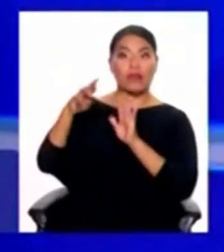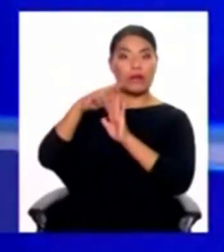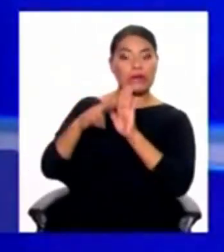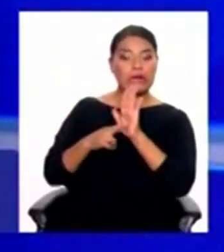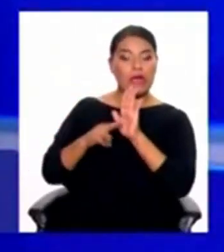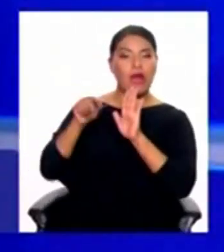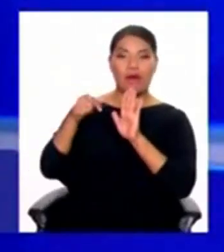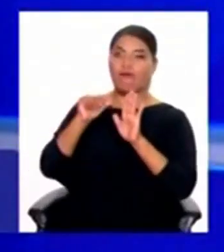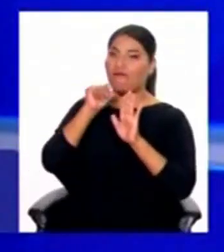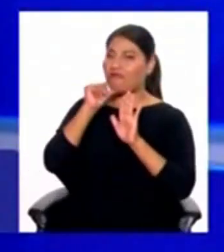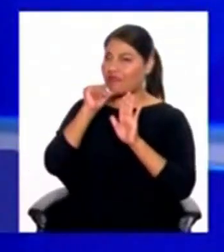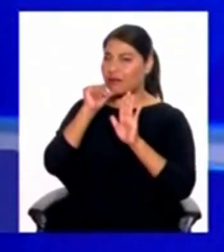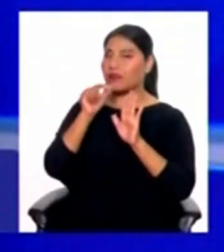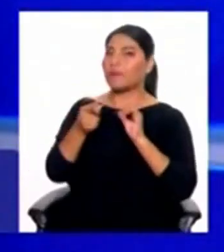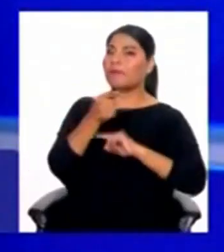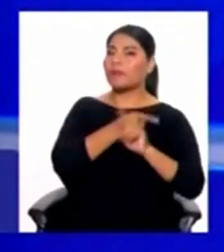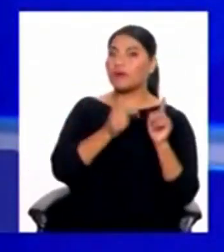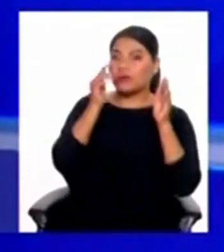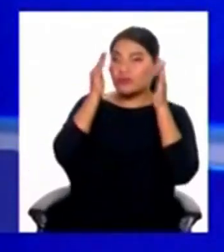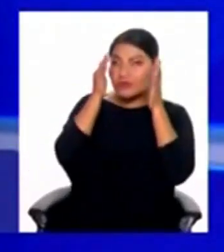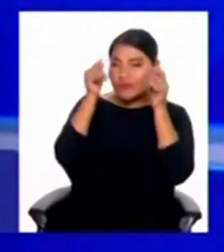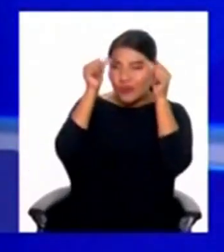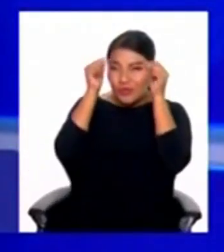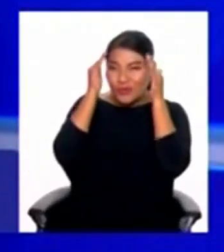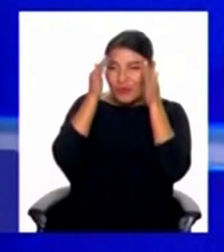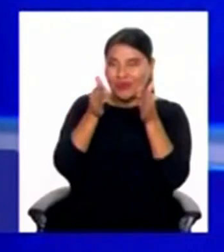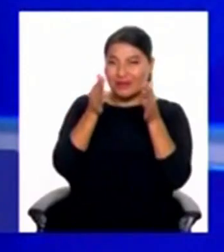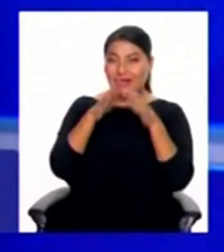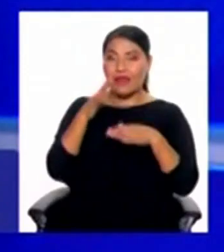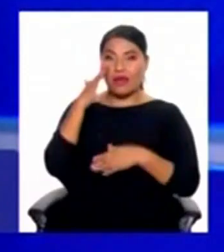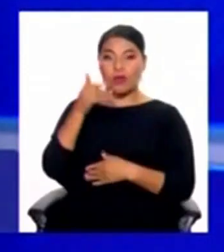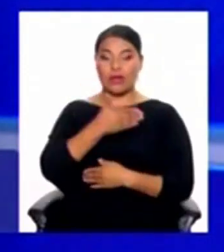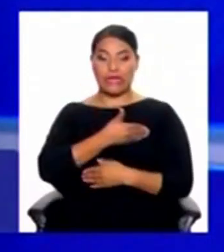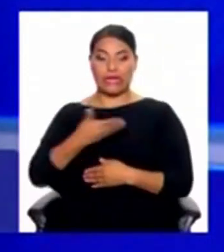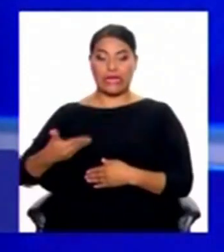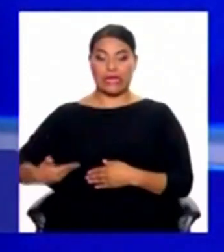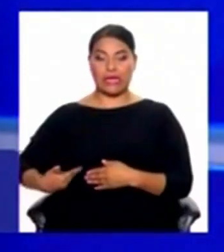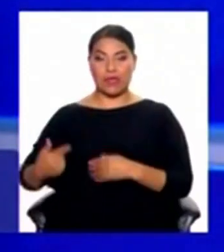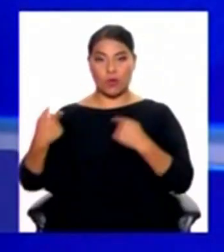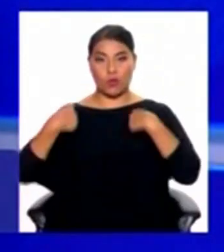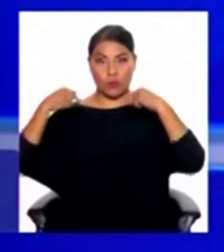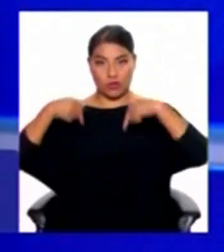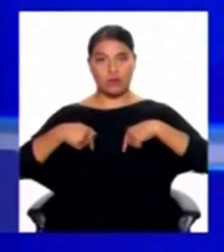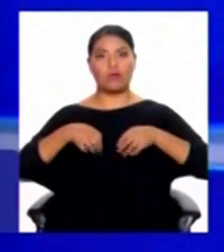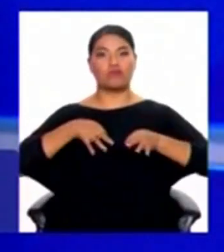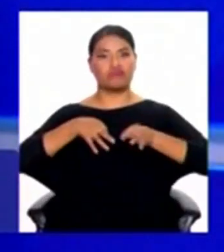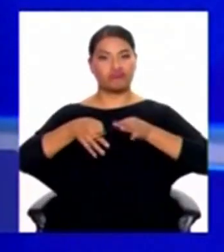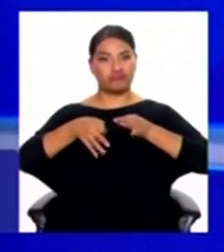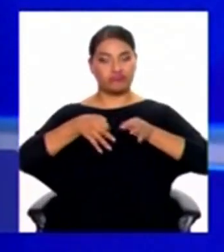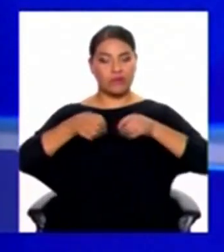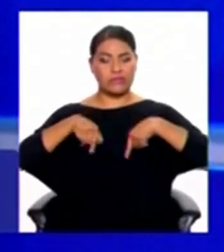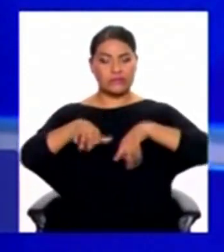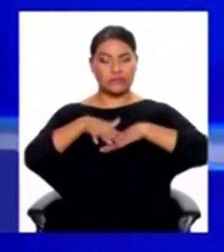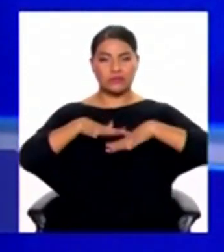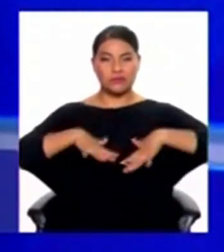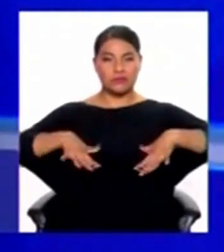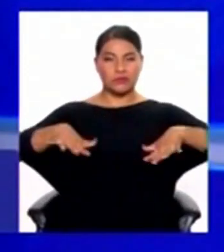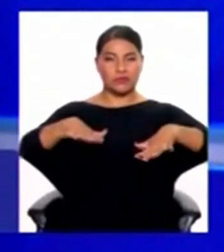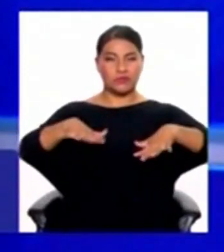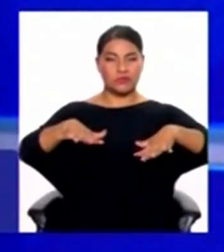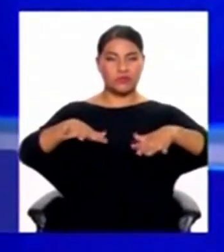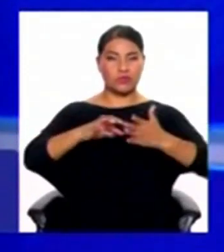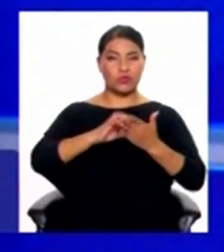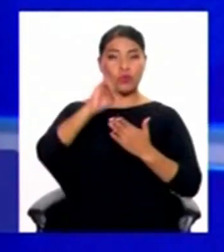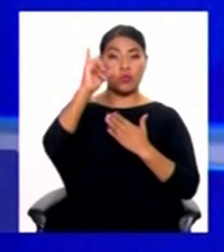el enfoque y con la mirada desde el Ejecutivo, que es muy importante, de transversalidad, ojalá estas obras se